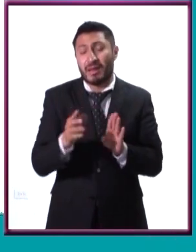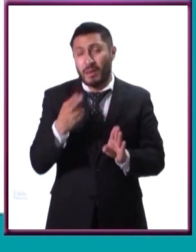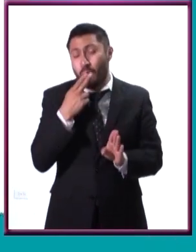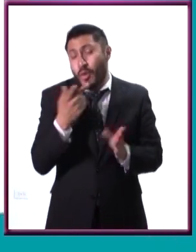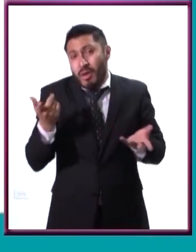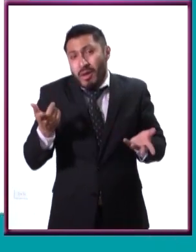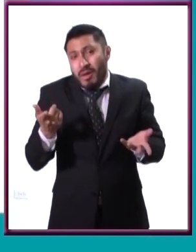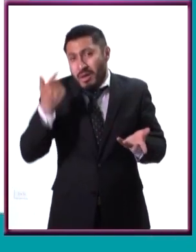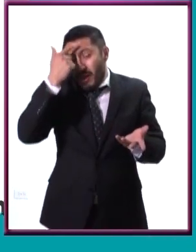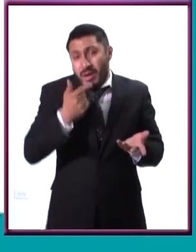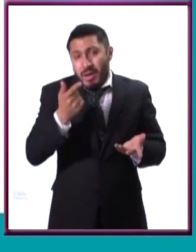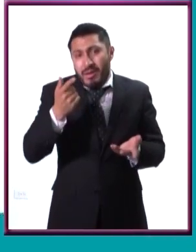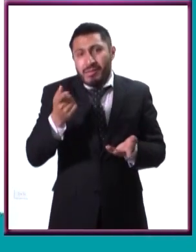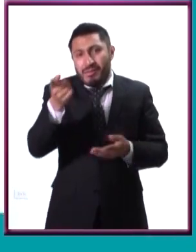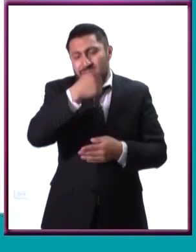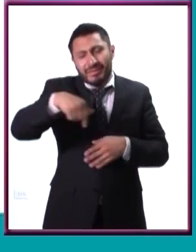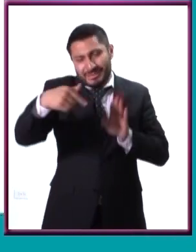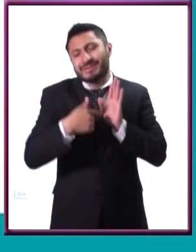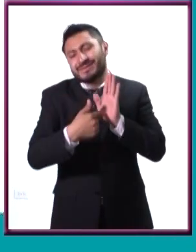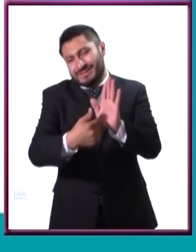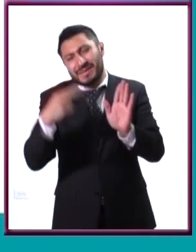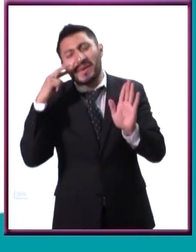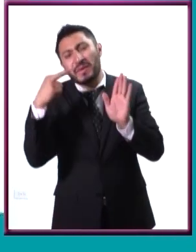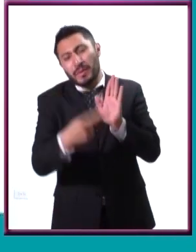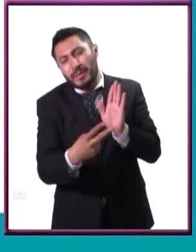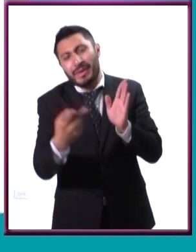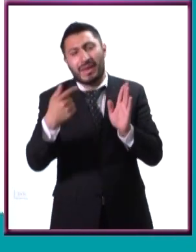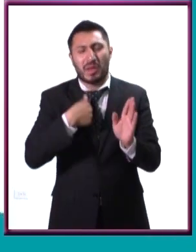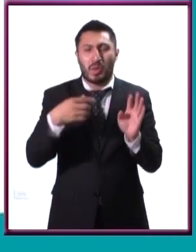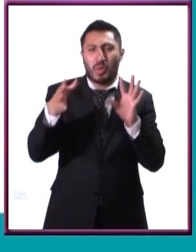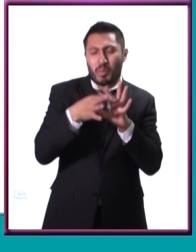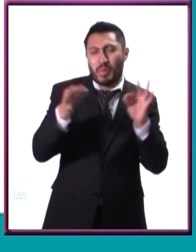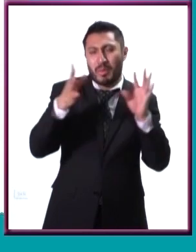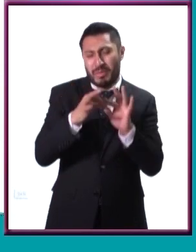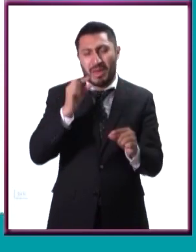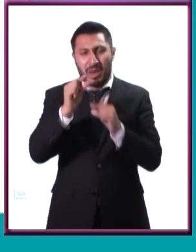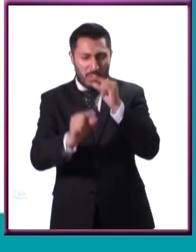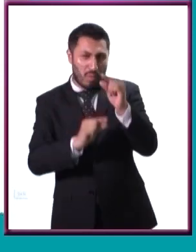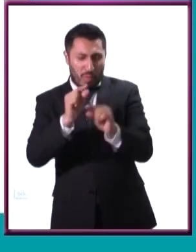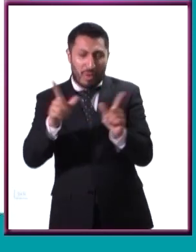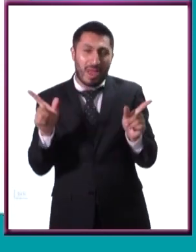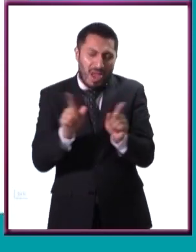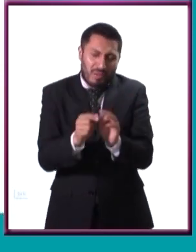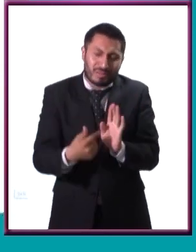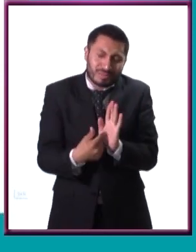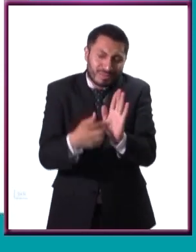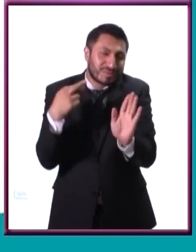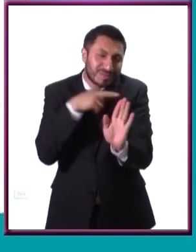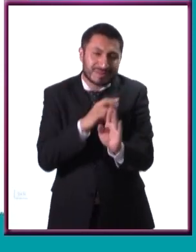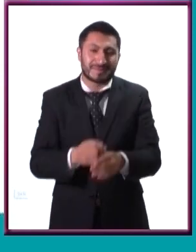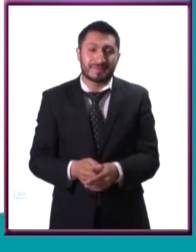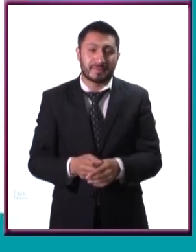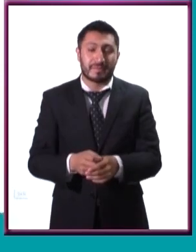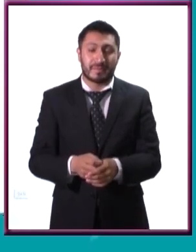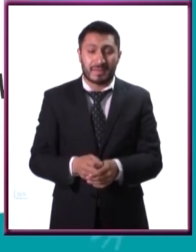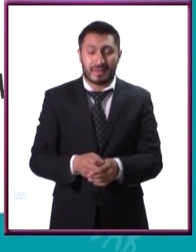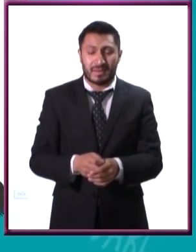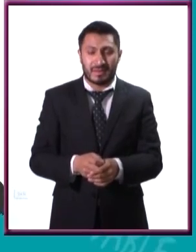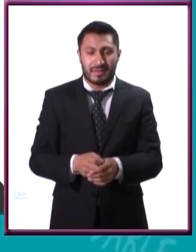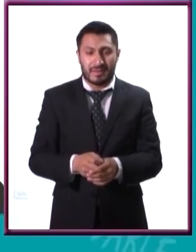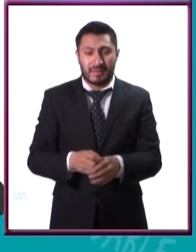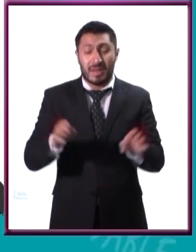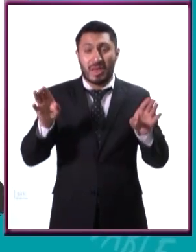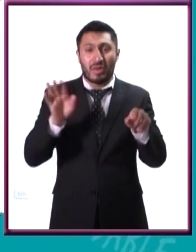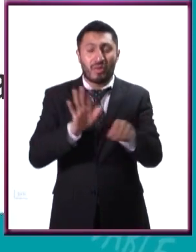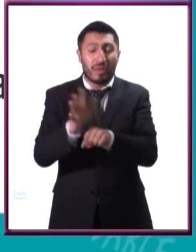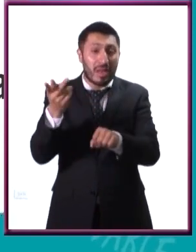solamente sirven para que les vaya guiando a través de esta pequeña plática sobre cómo ocurre